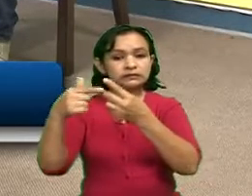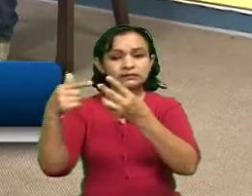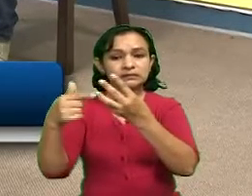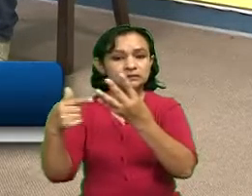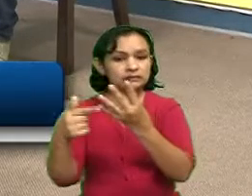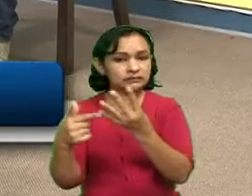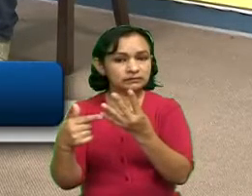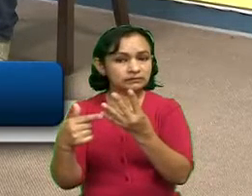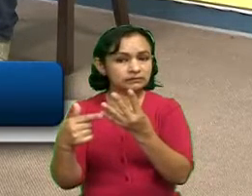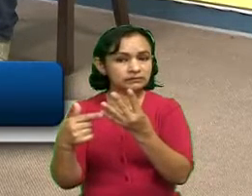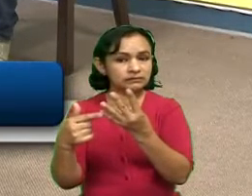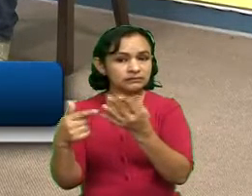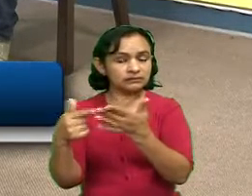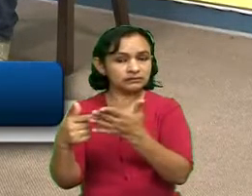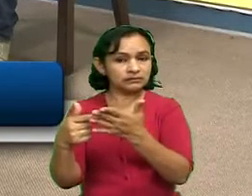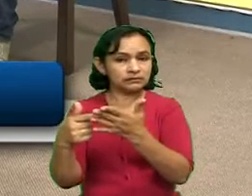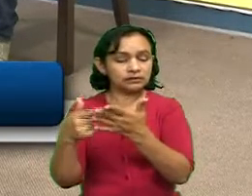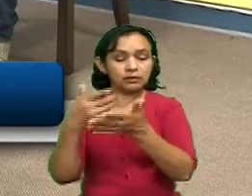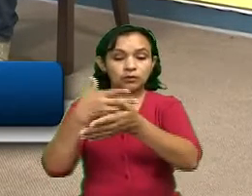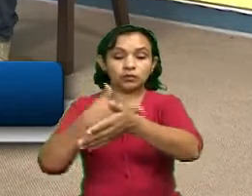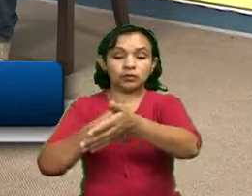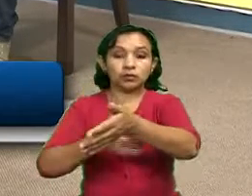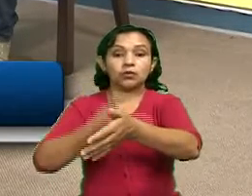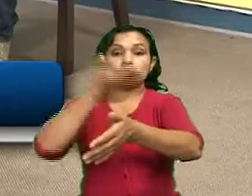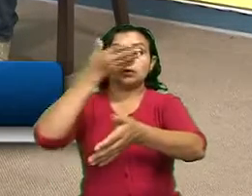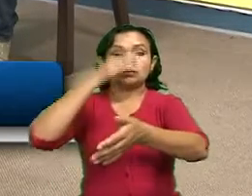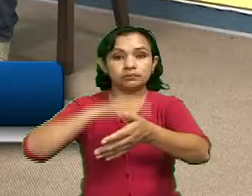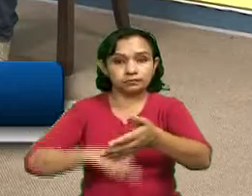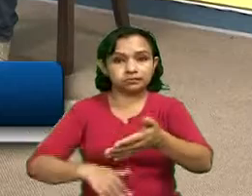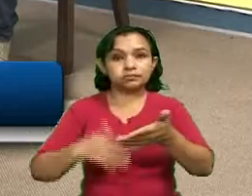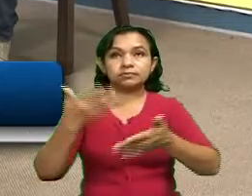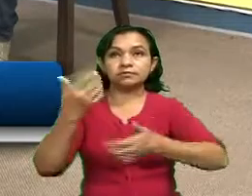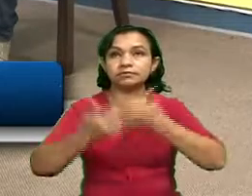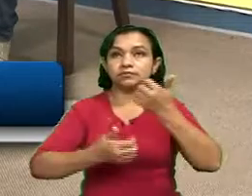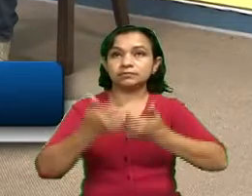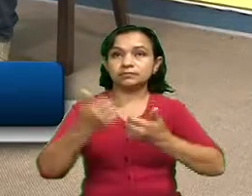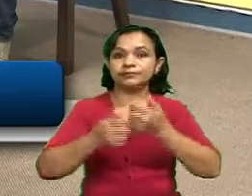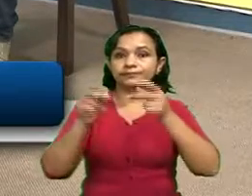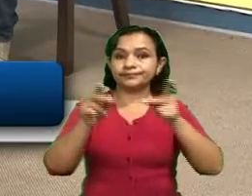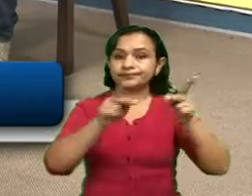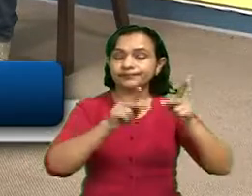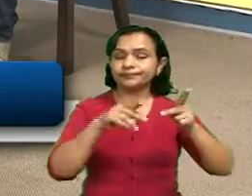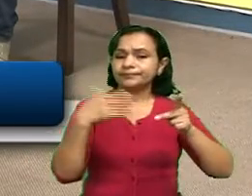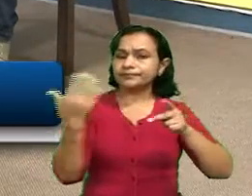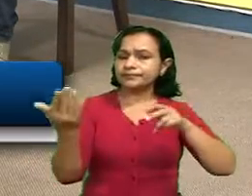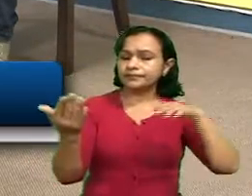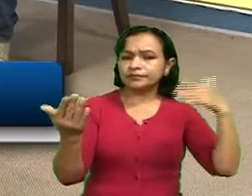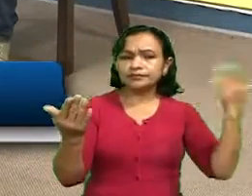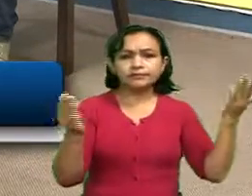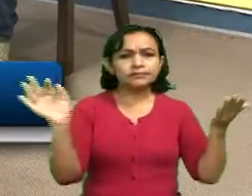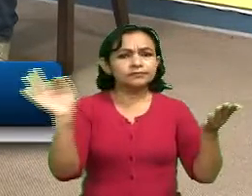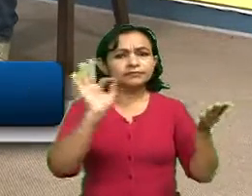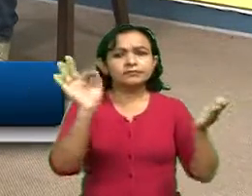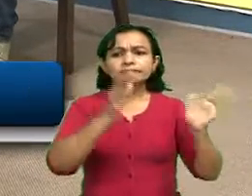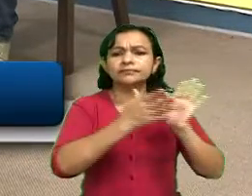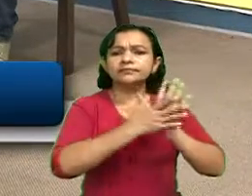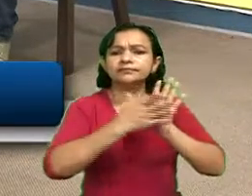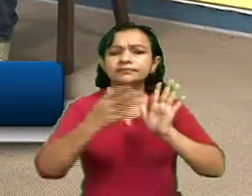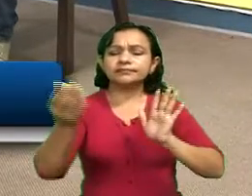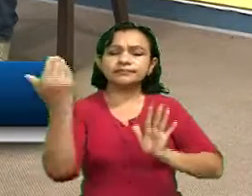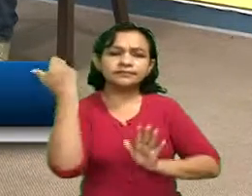presenta presiones bajas el paciente. Ahora, ¿cuáles son las formas de transmisión de esta enfermedad,